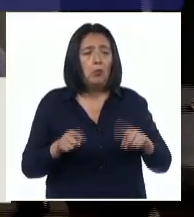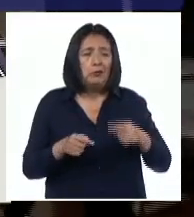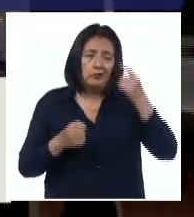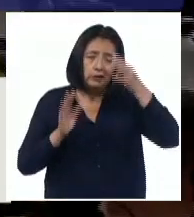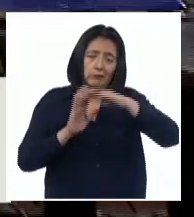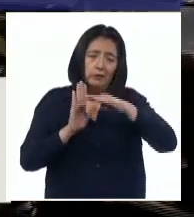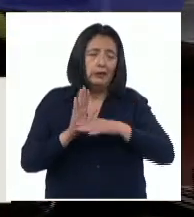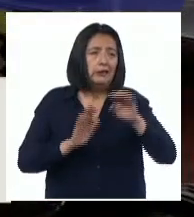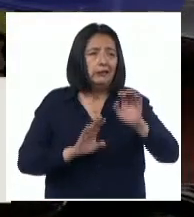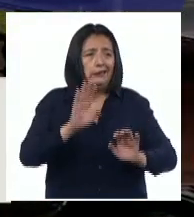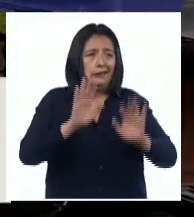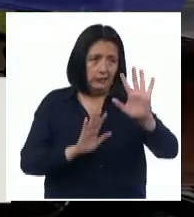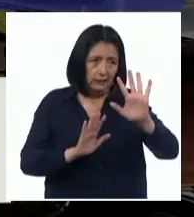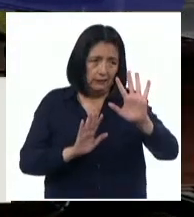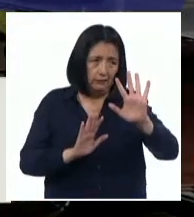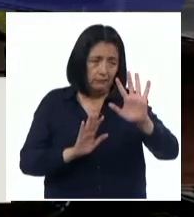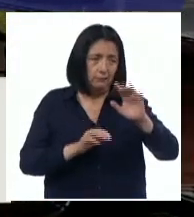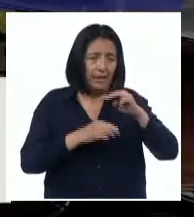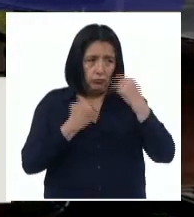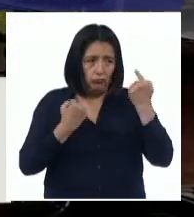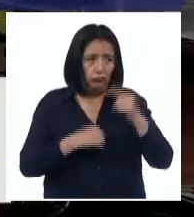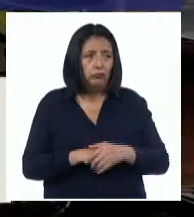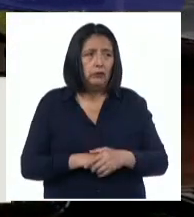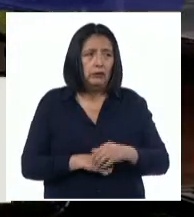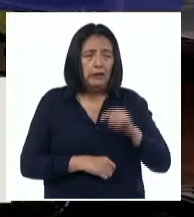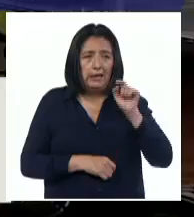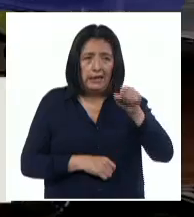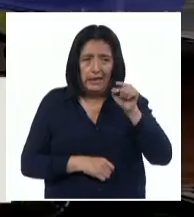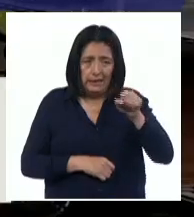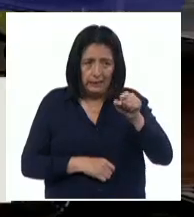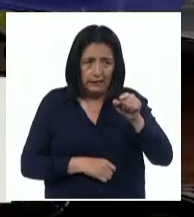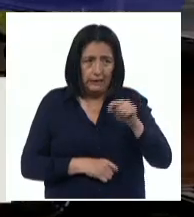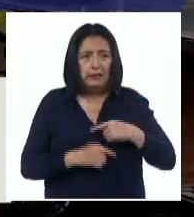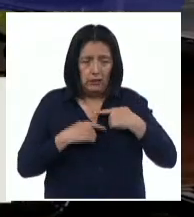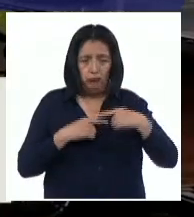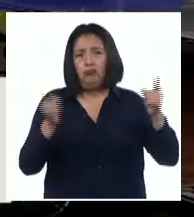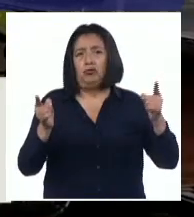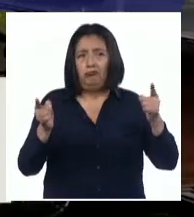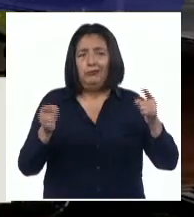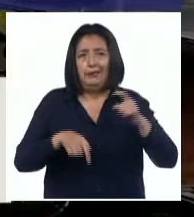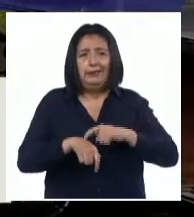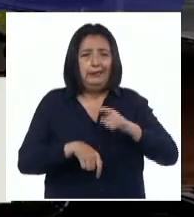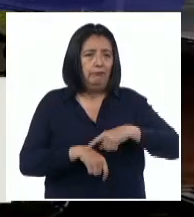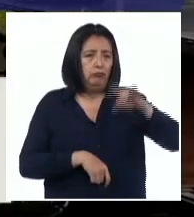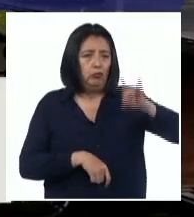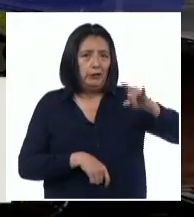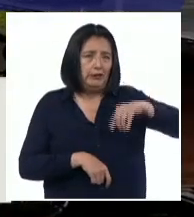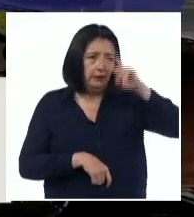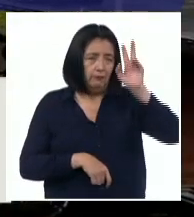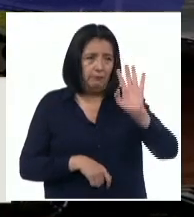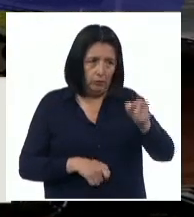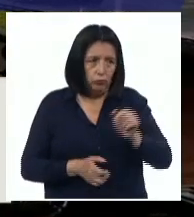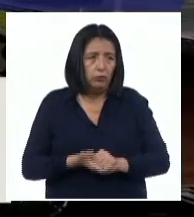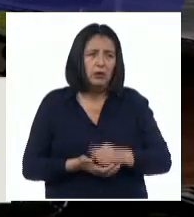del 15 de marzo y ahí se declaró el estado de emergencia. Y entonces pueden